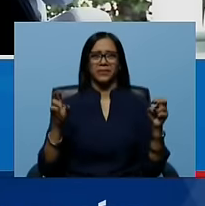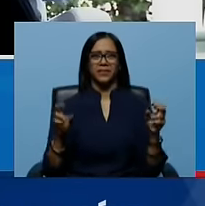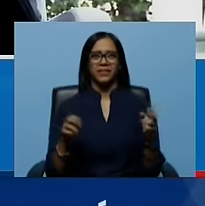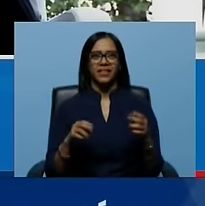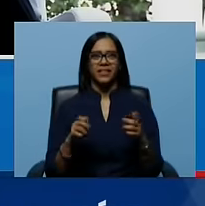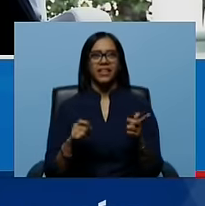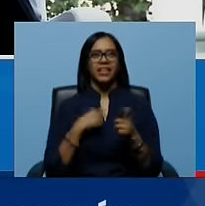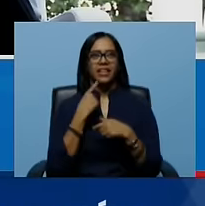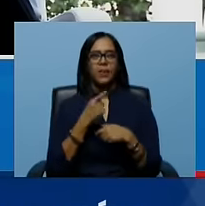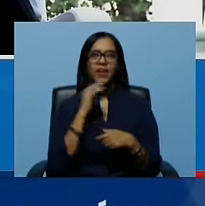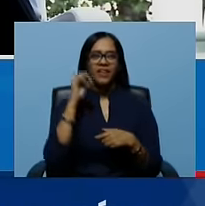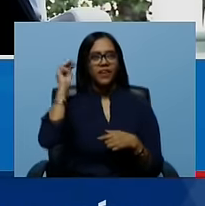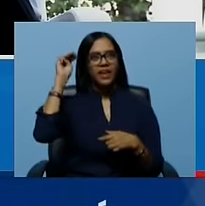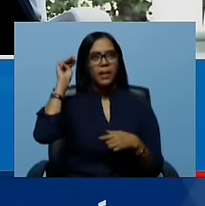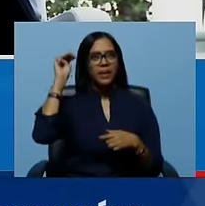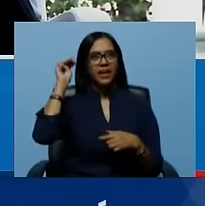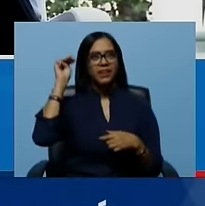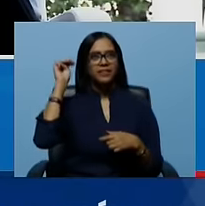Después yo hablé con el maestro